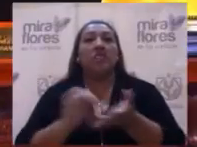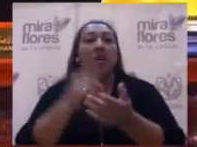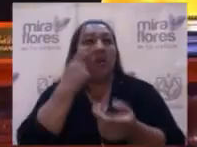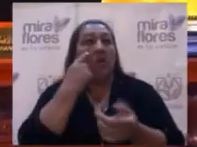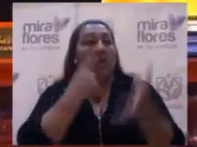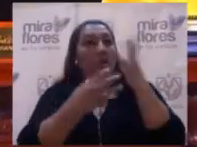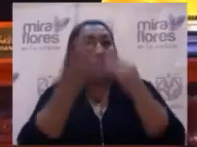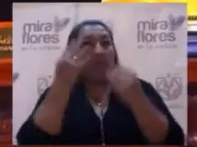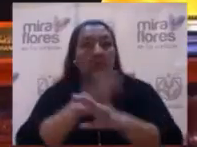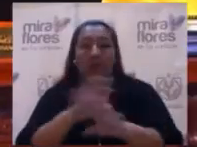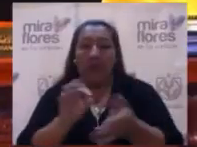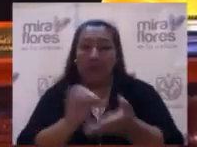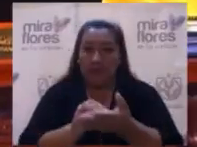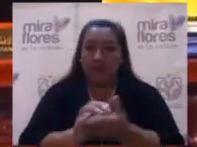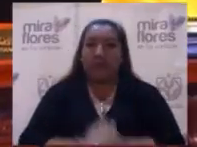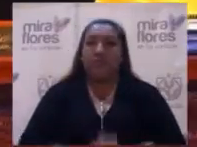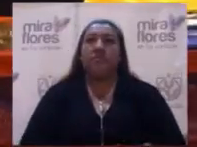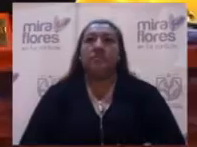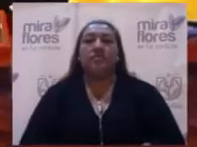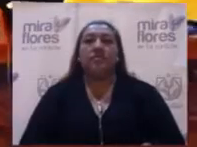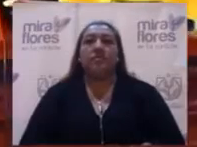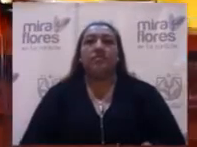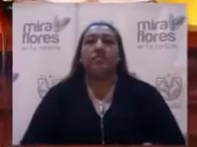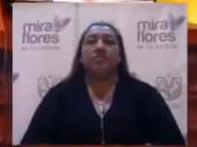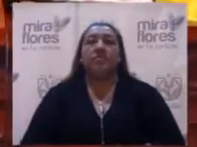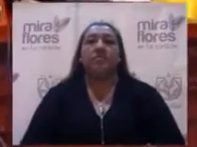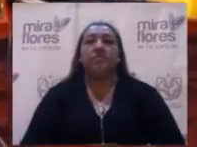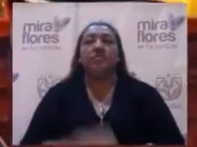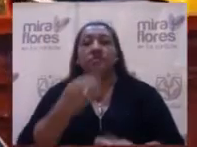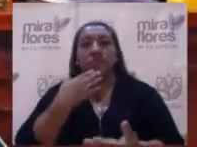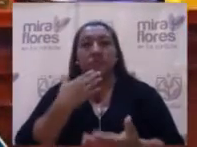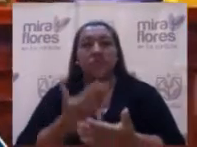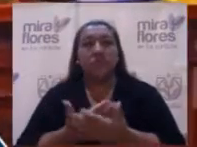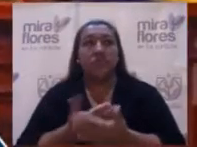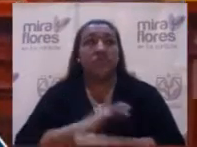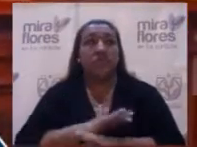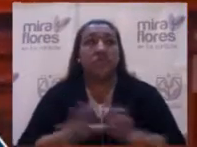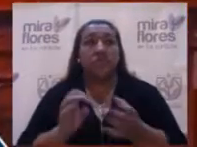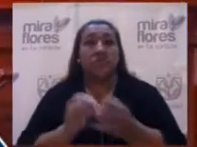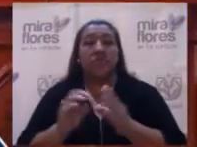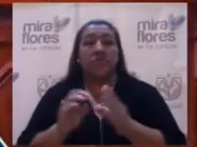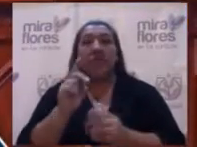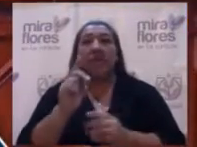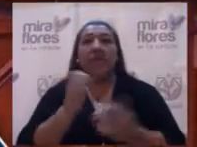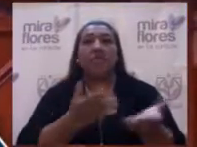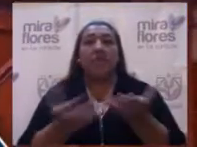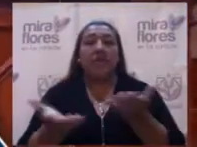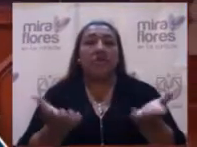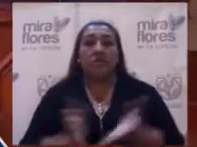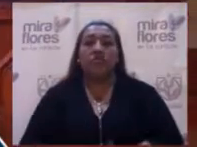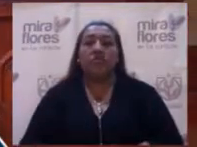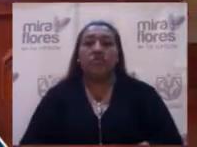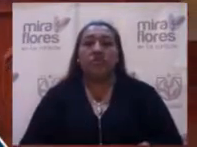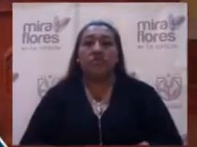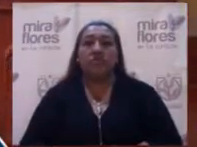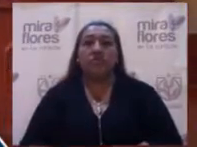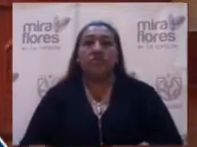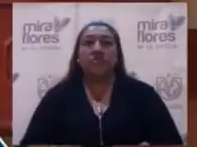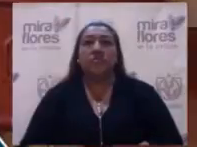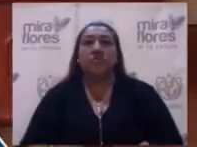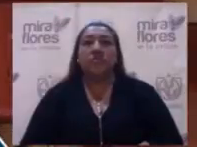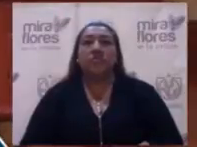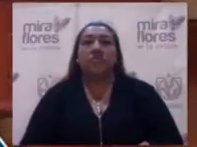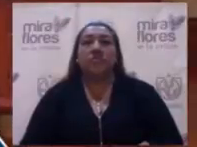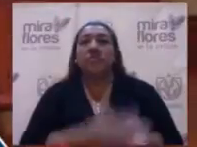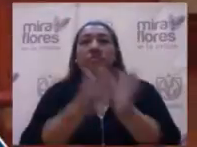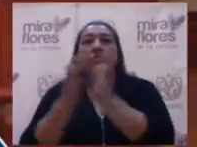conocimiento. Es todo, señor alcalde. Muy bien, queda a disposición entonces. Muchas gracias. No tengo más temas en el despacho. No, señor alcalde. Entonces vamos a la